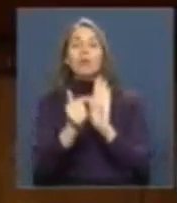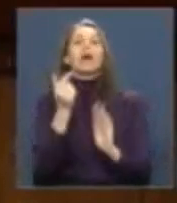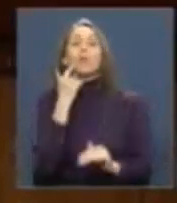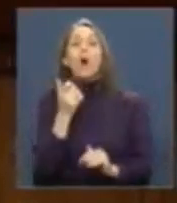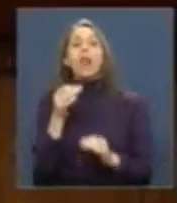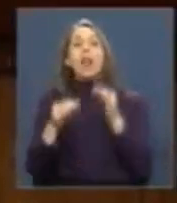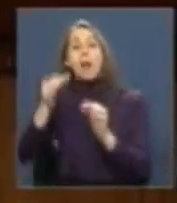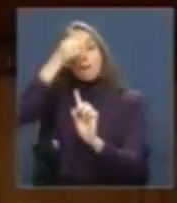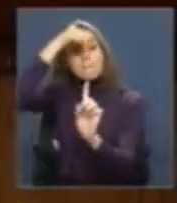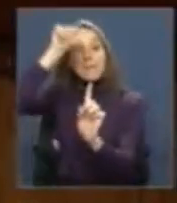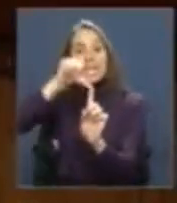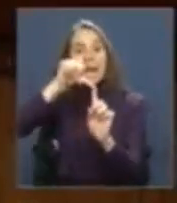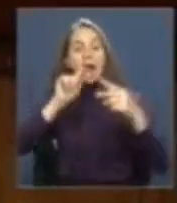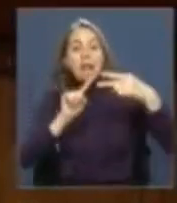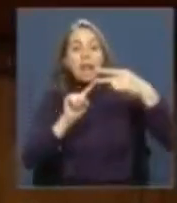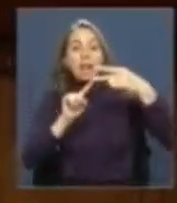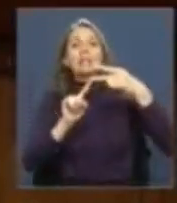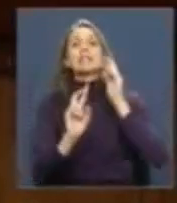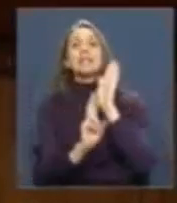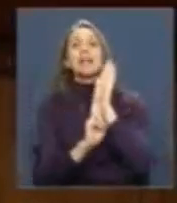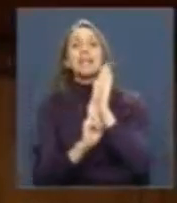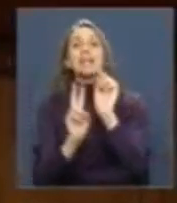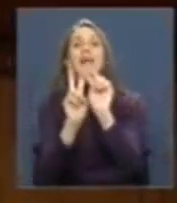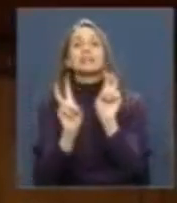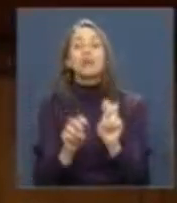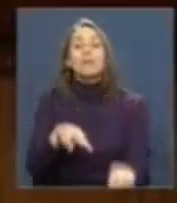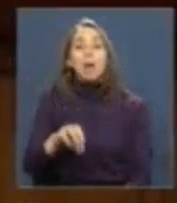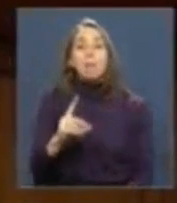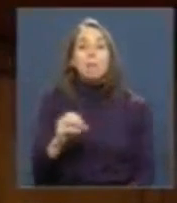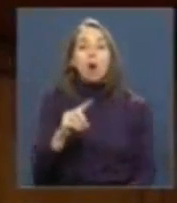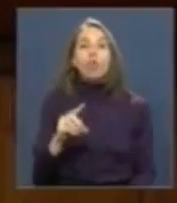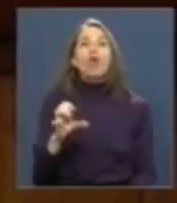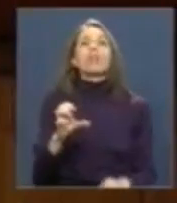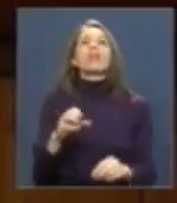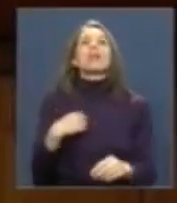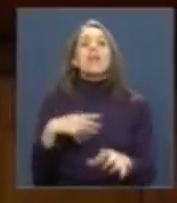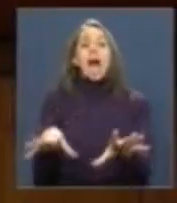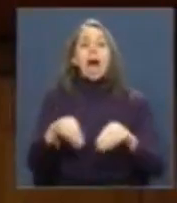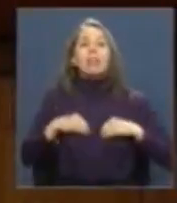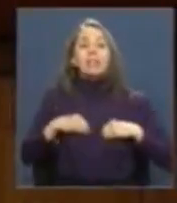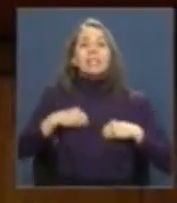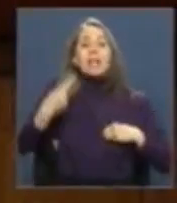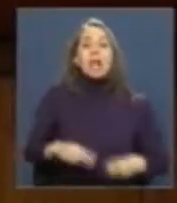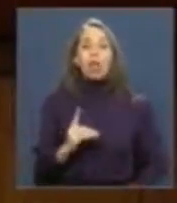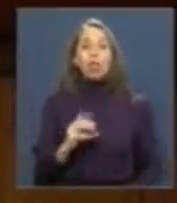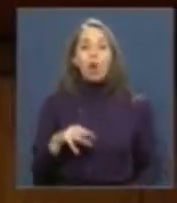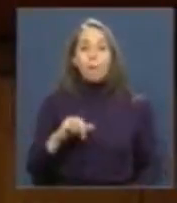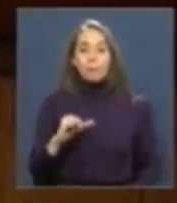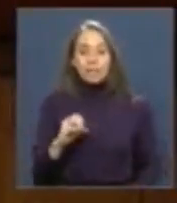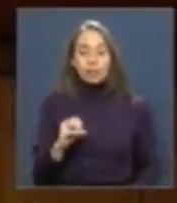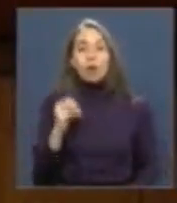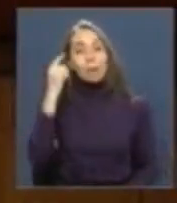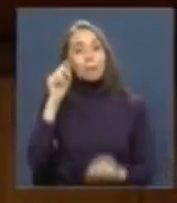y respecto a las reglas sobre los modos de adquirir el dominio pero en materia de cargos